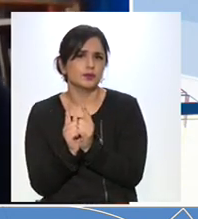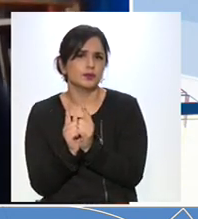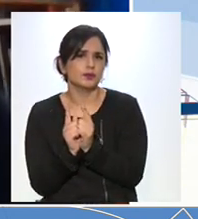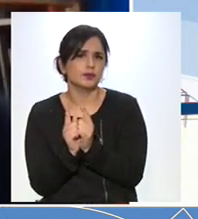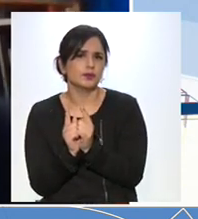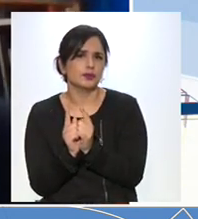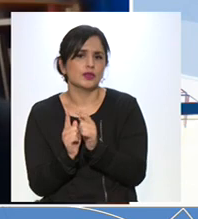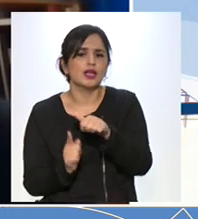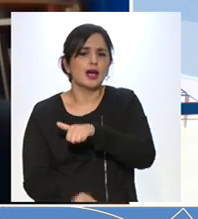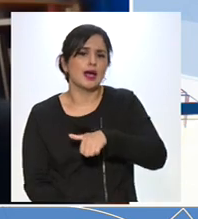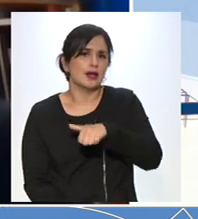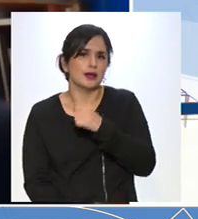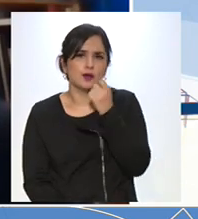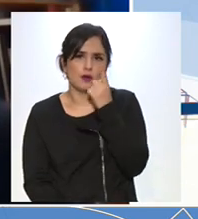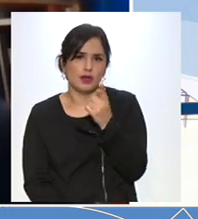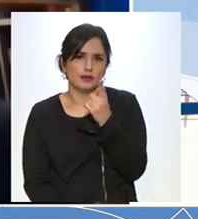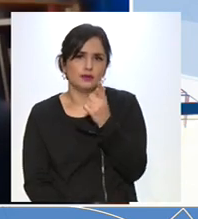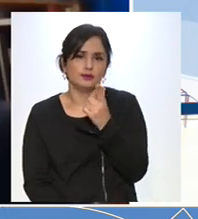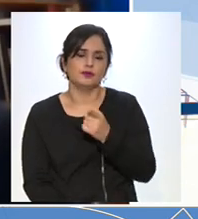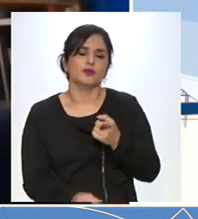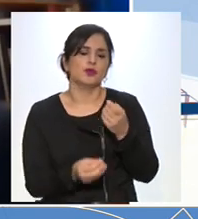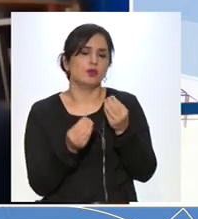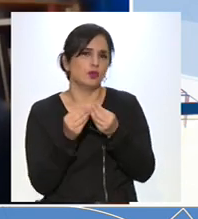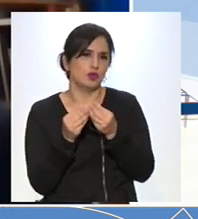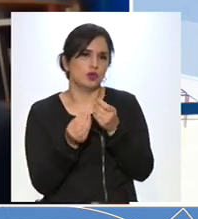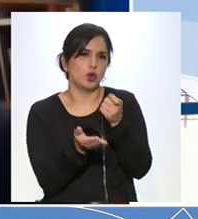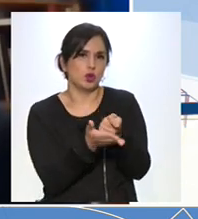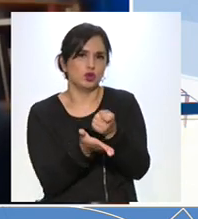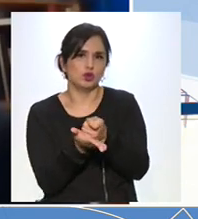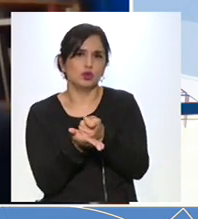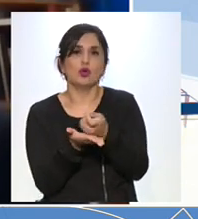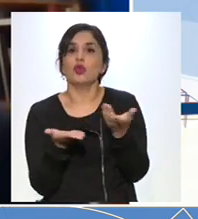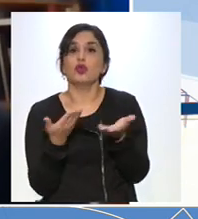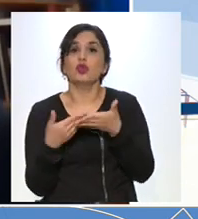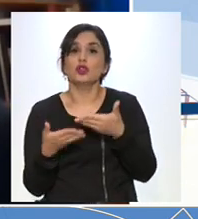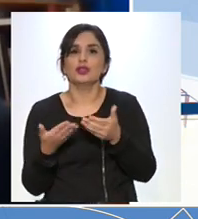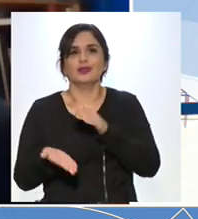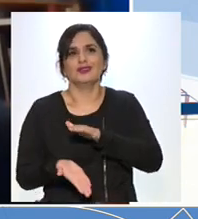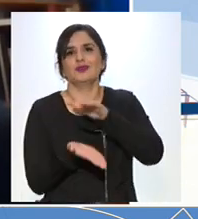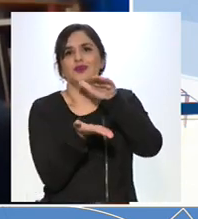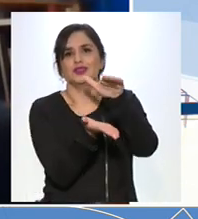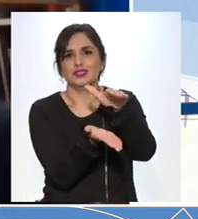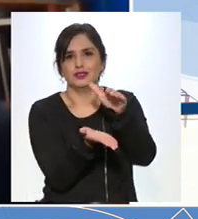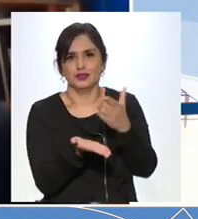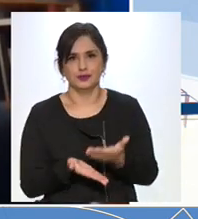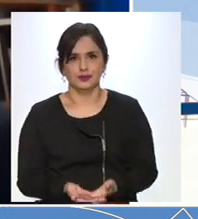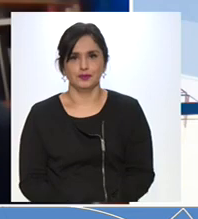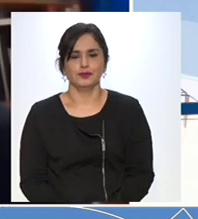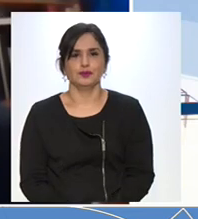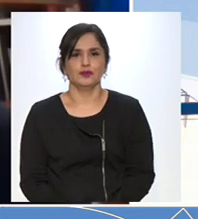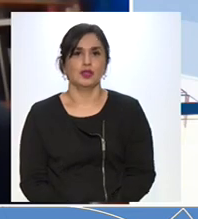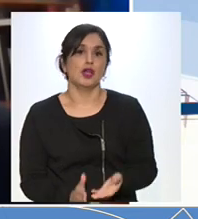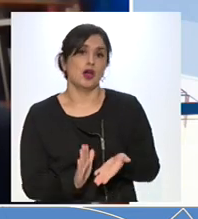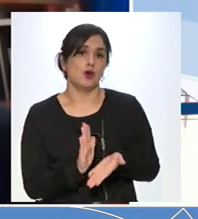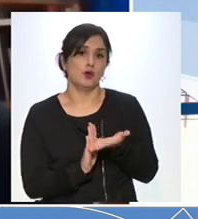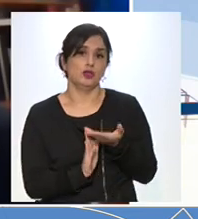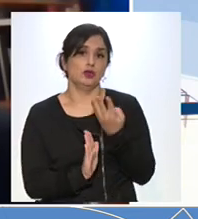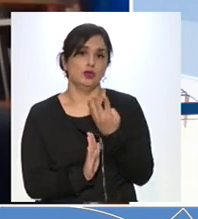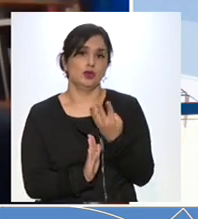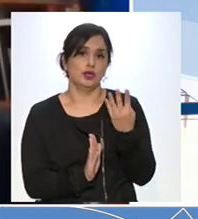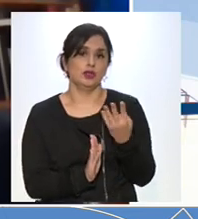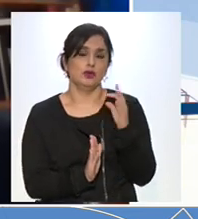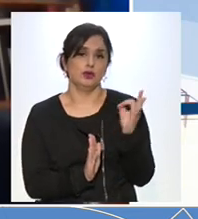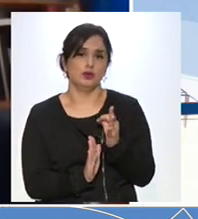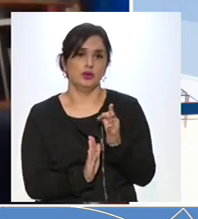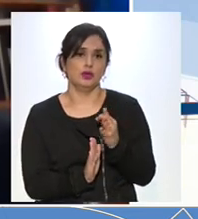rubro? Está claro que buena parte del consumo se ha ido a importaciones. Se nos ha dicho que aumentó la importación en 44%.